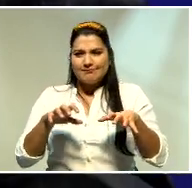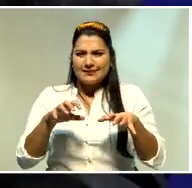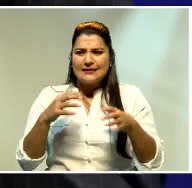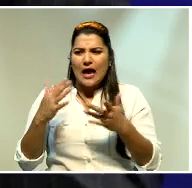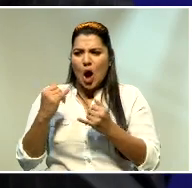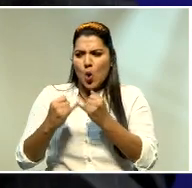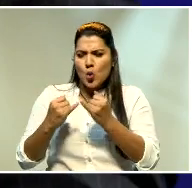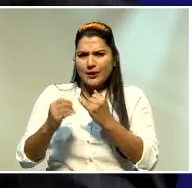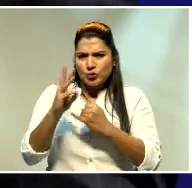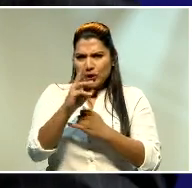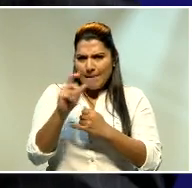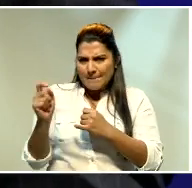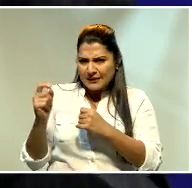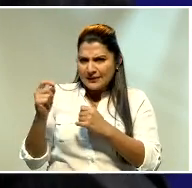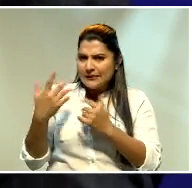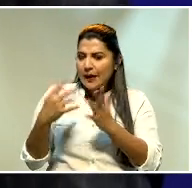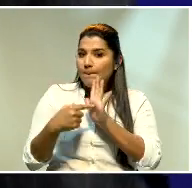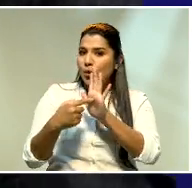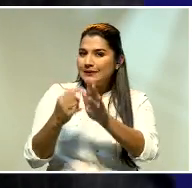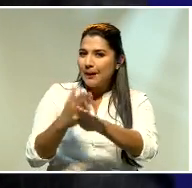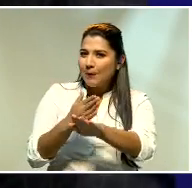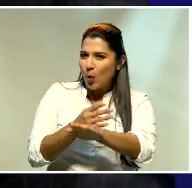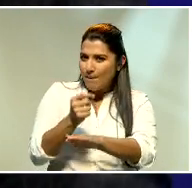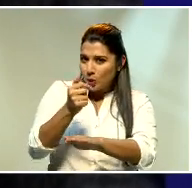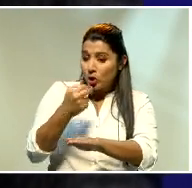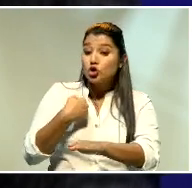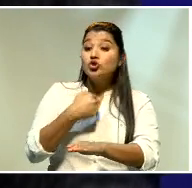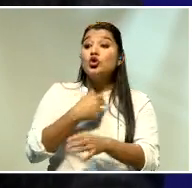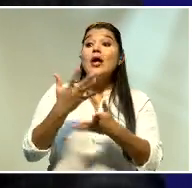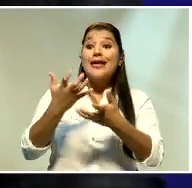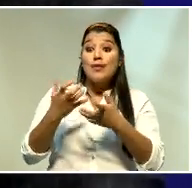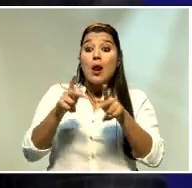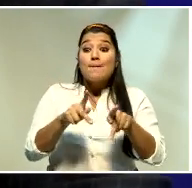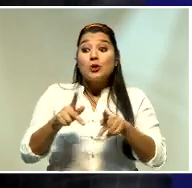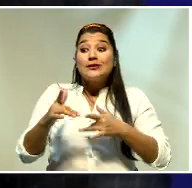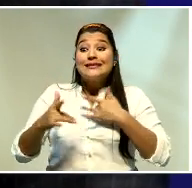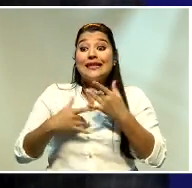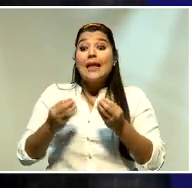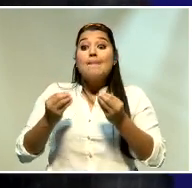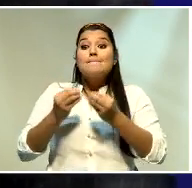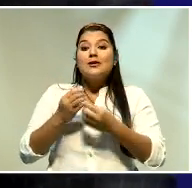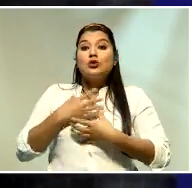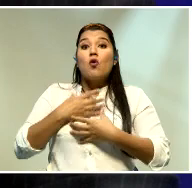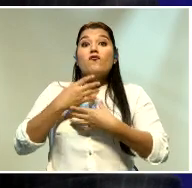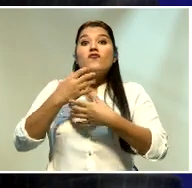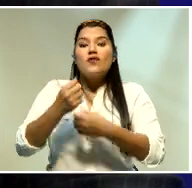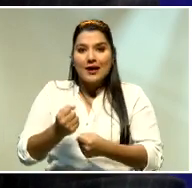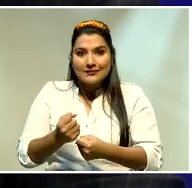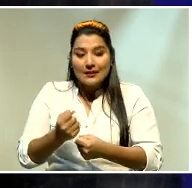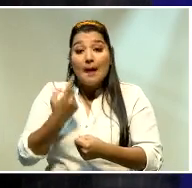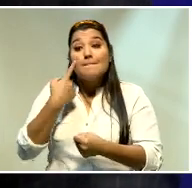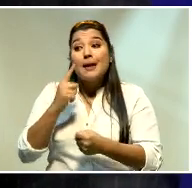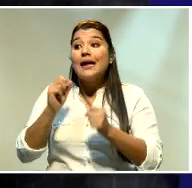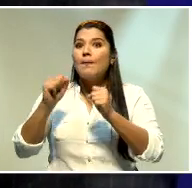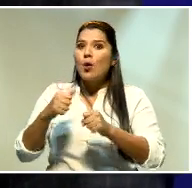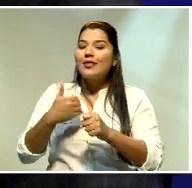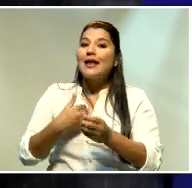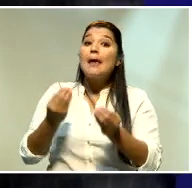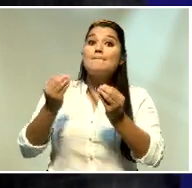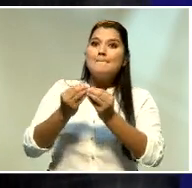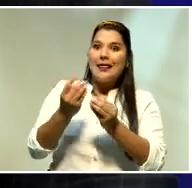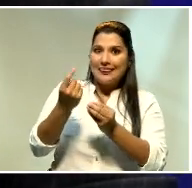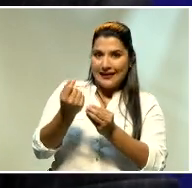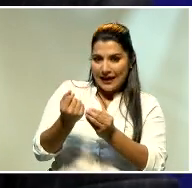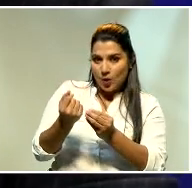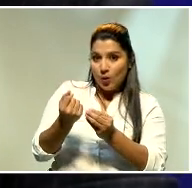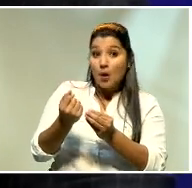6 meses muestran una recuperación y lo que queremos es llevar más confianza para que haya mayor liquidez y recuperación. También los planes de salvamento